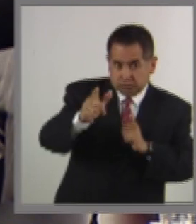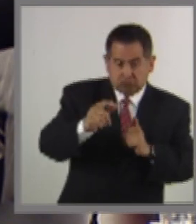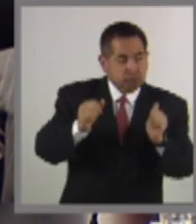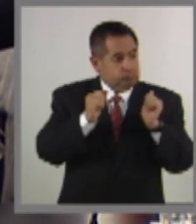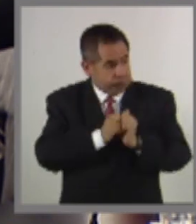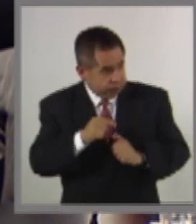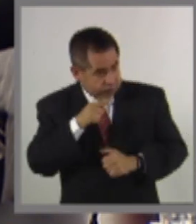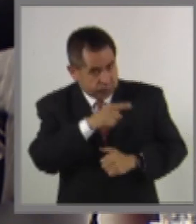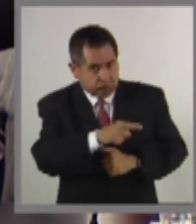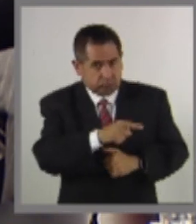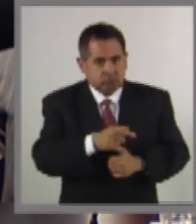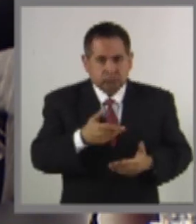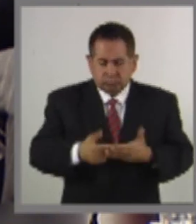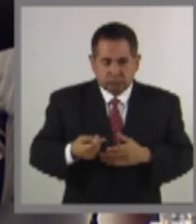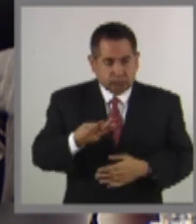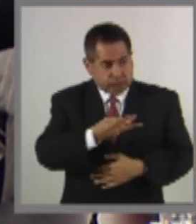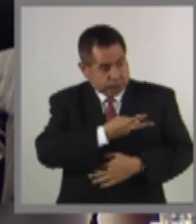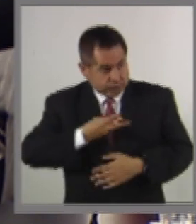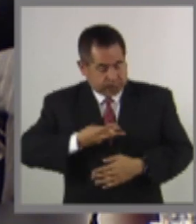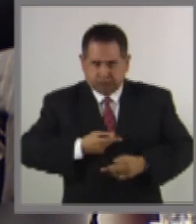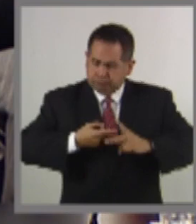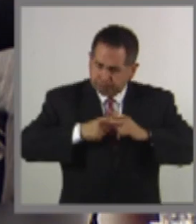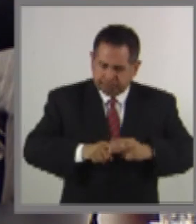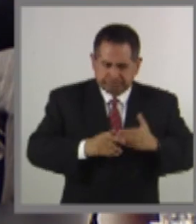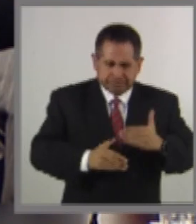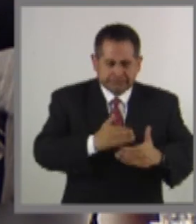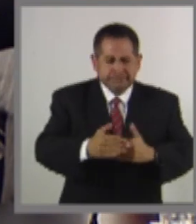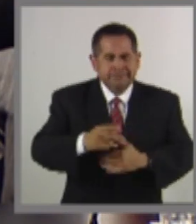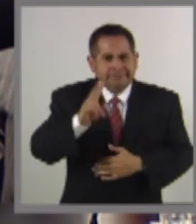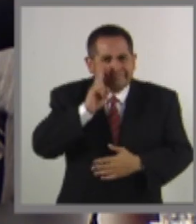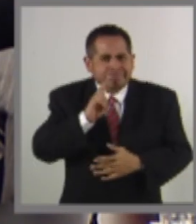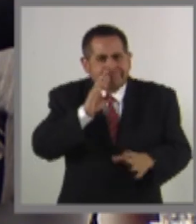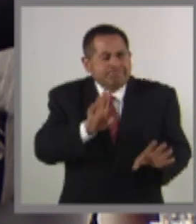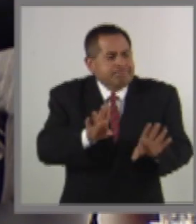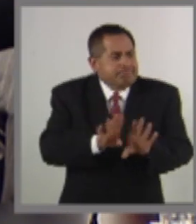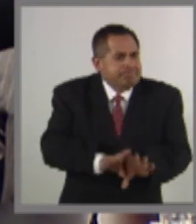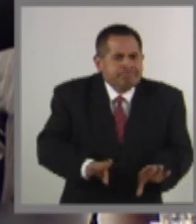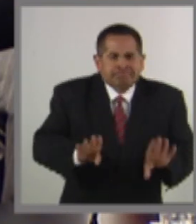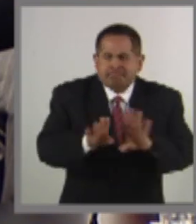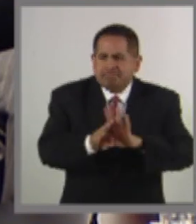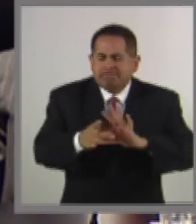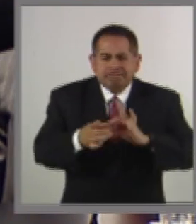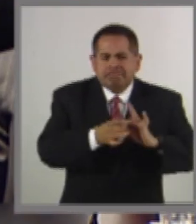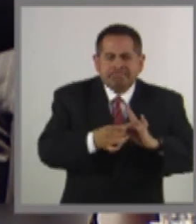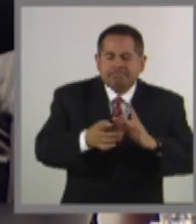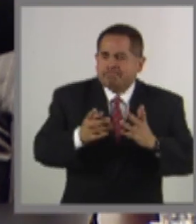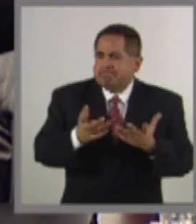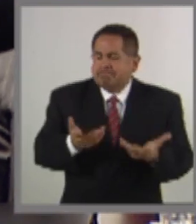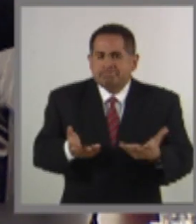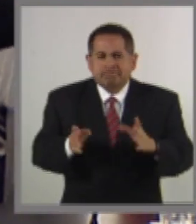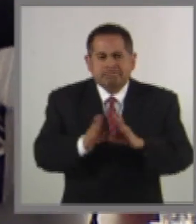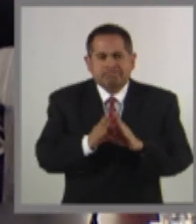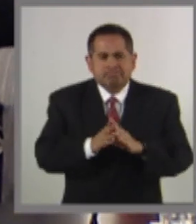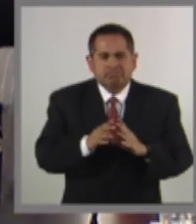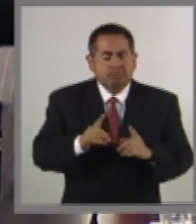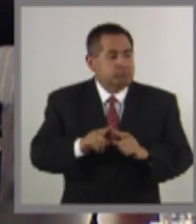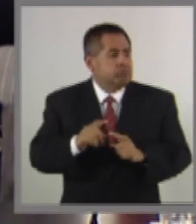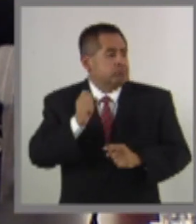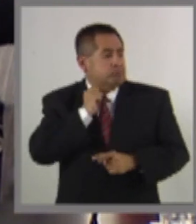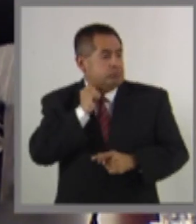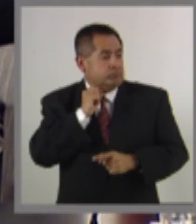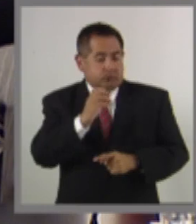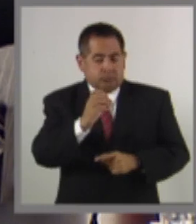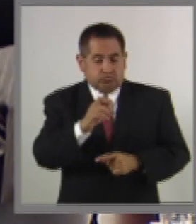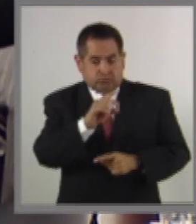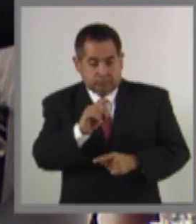contigo y un servidor, para buscar la forma de cómo podíamos, tanto el senador Cordero,